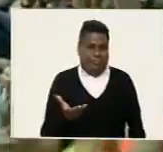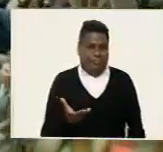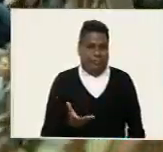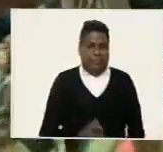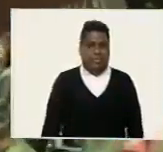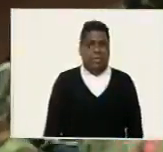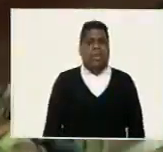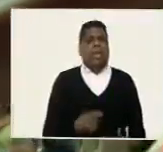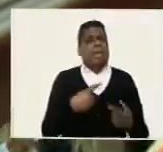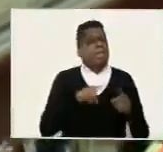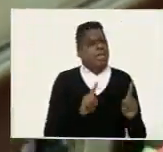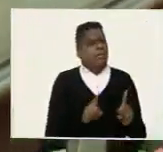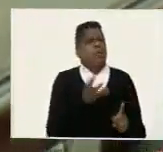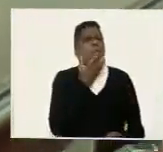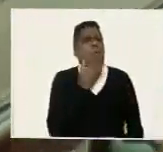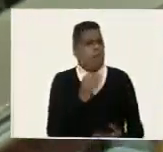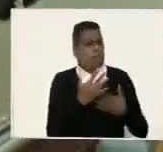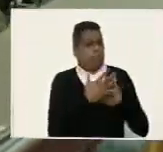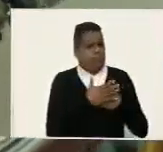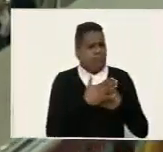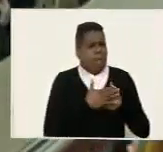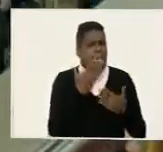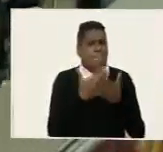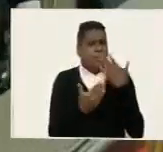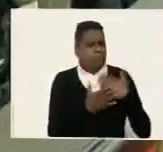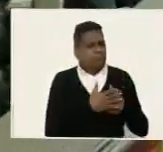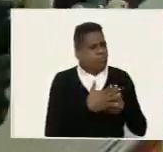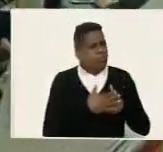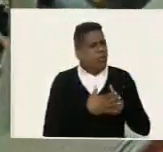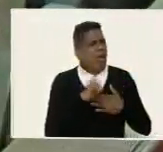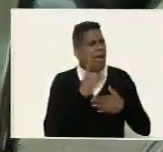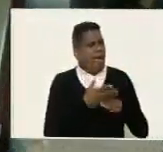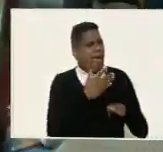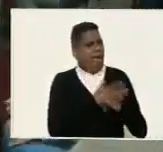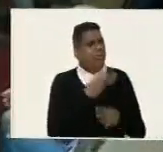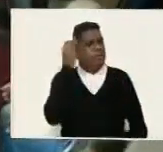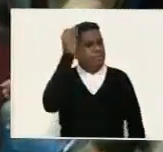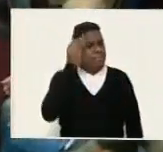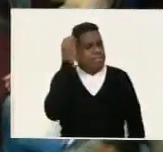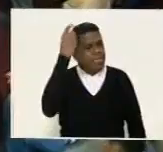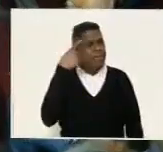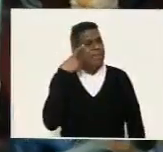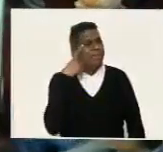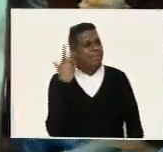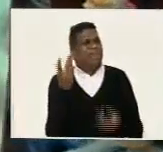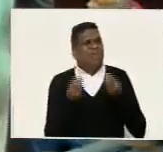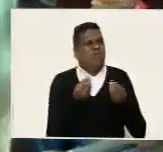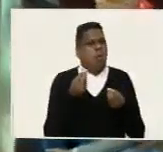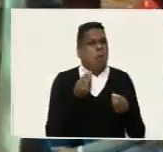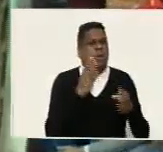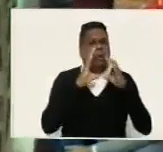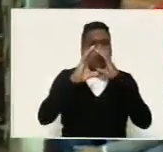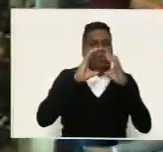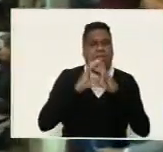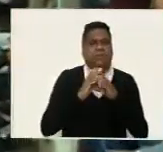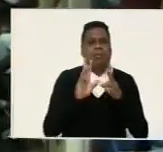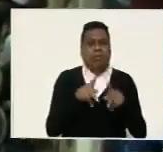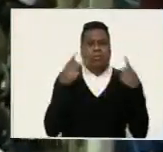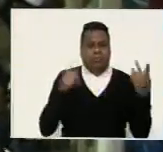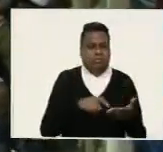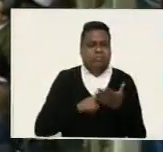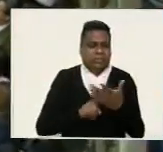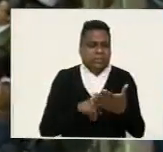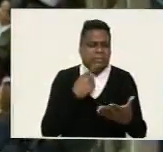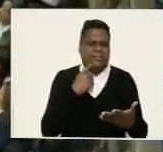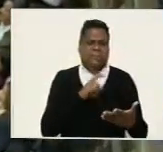colóquense la mano en el corazón antes de emitir algún comentario, antes de emitir alguna declaración, antes de publicar algo. Es por